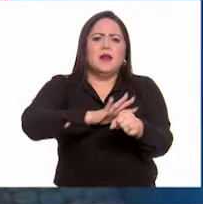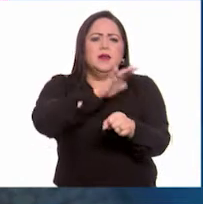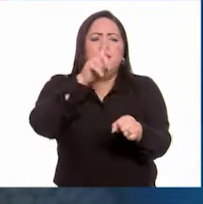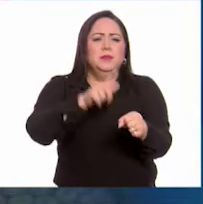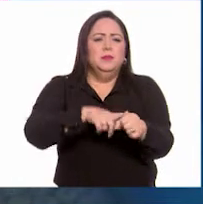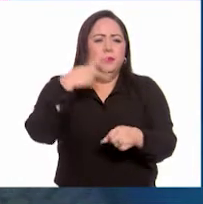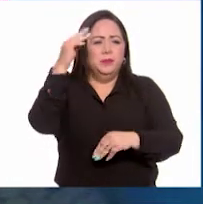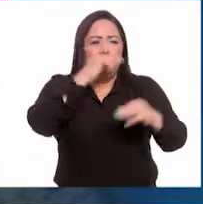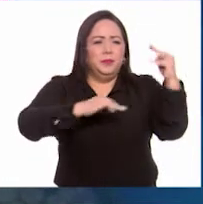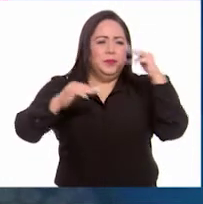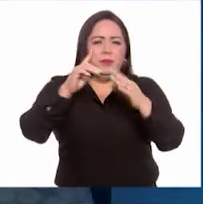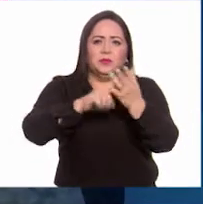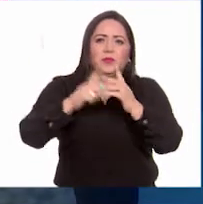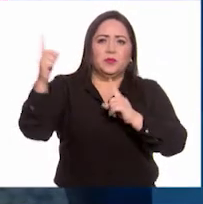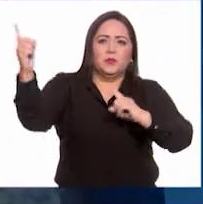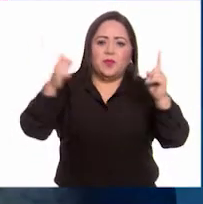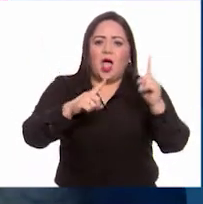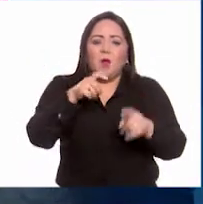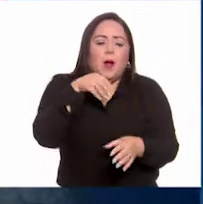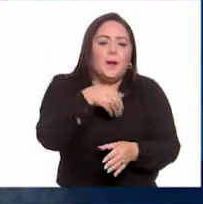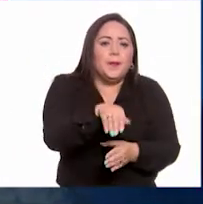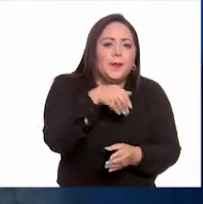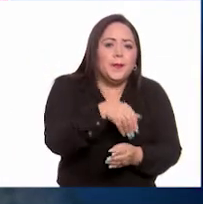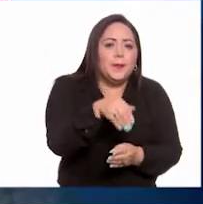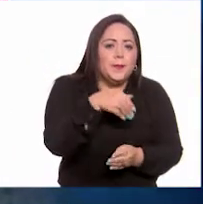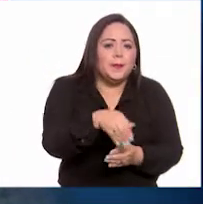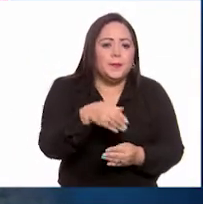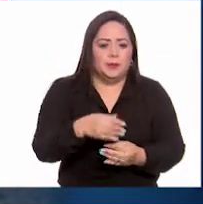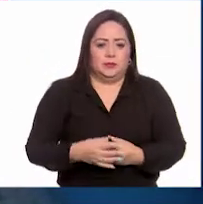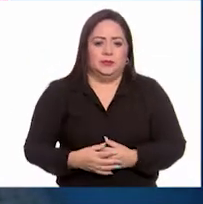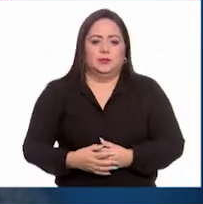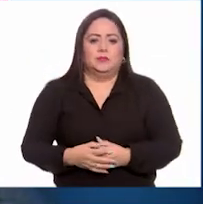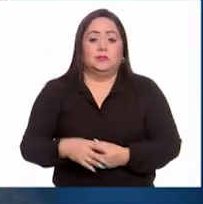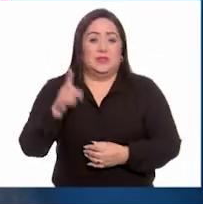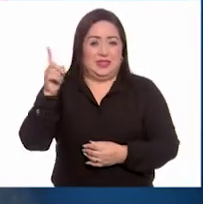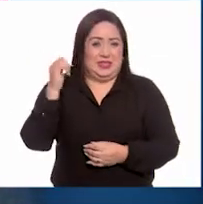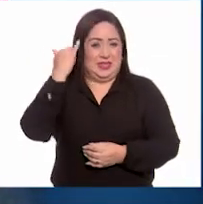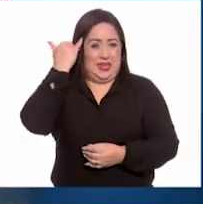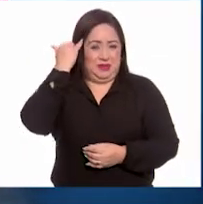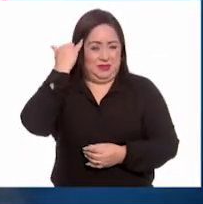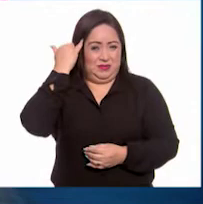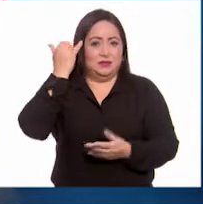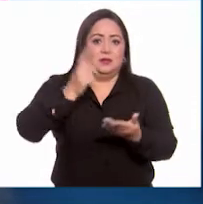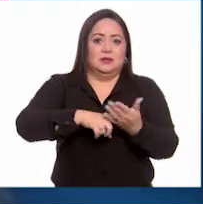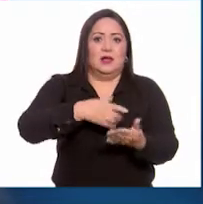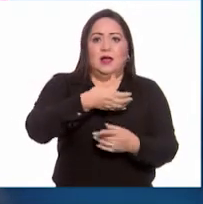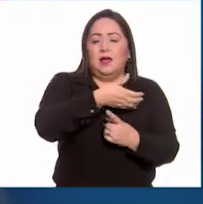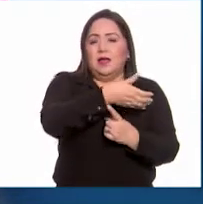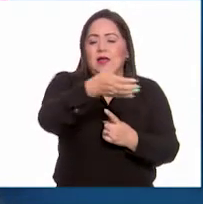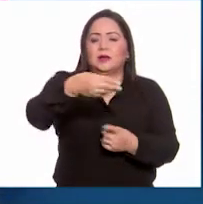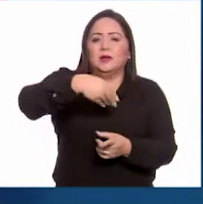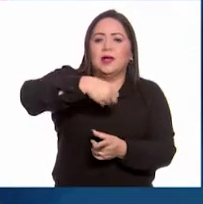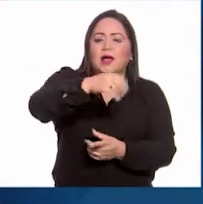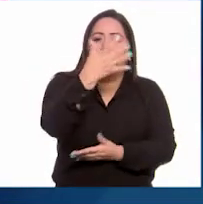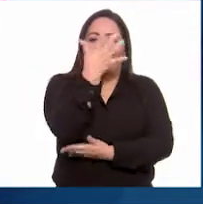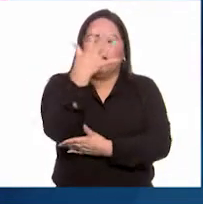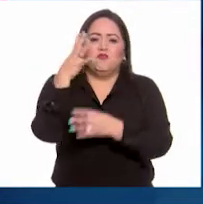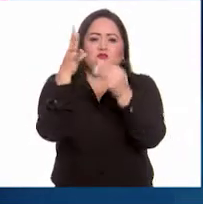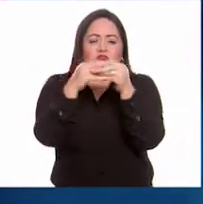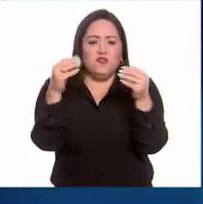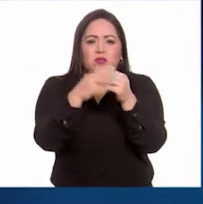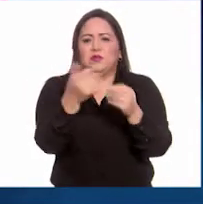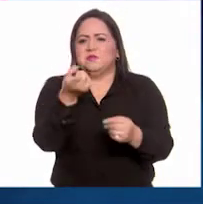monte que se acercaban a beber agua. El campesino sembró árboles frutales y